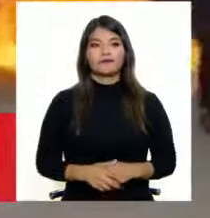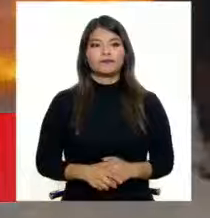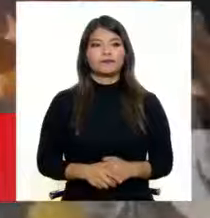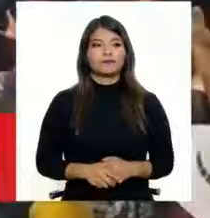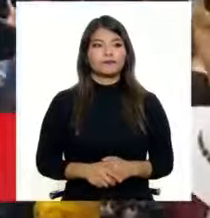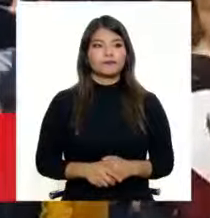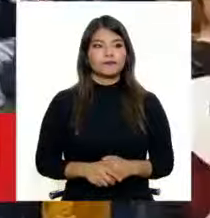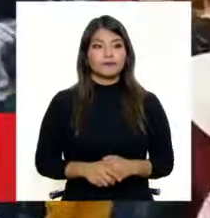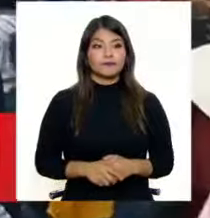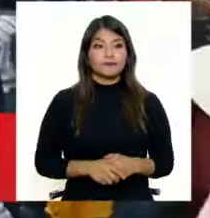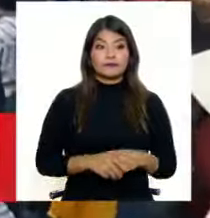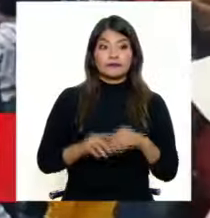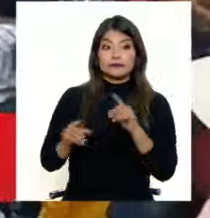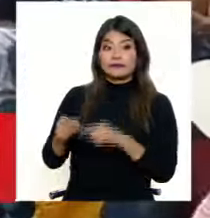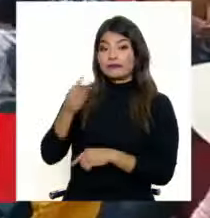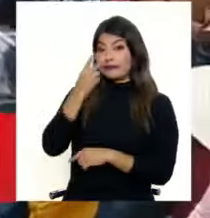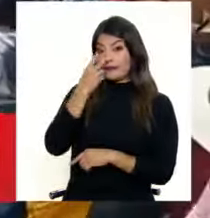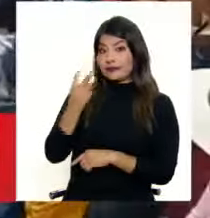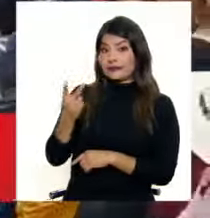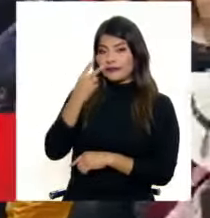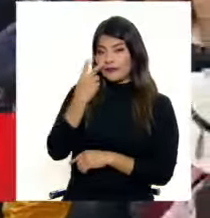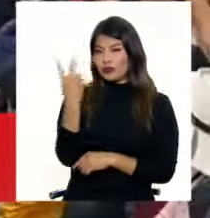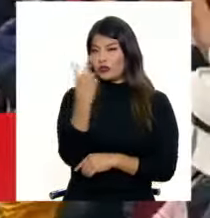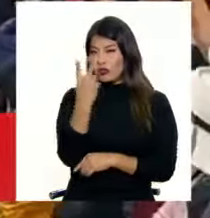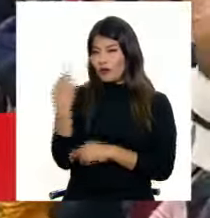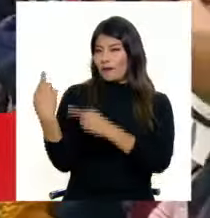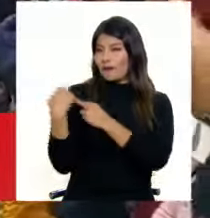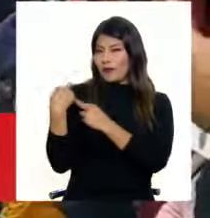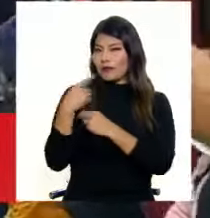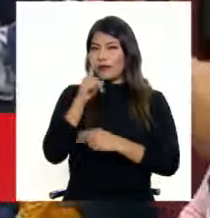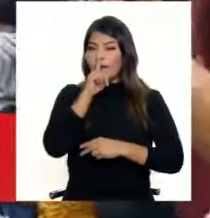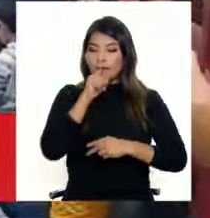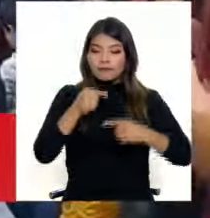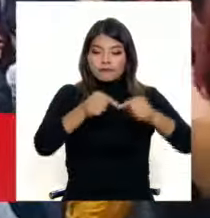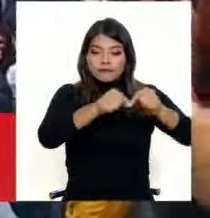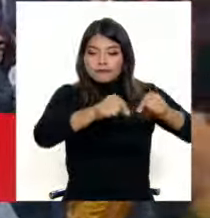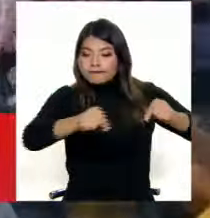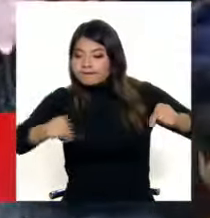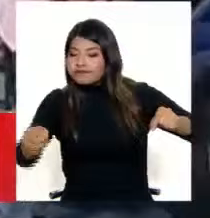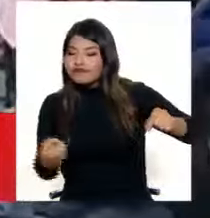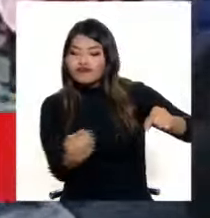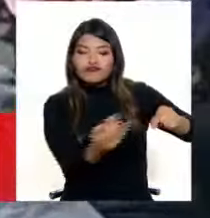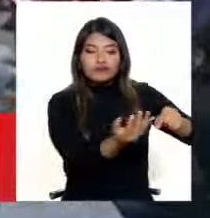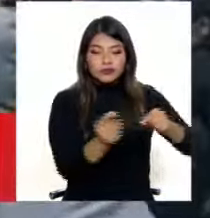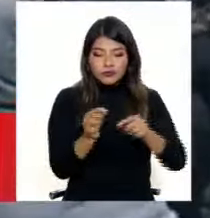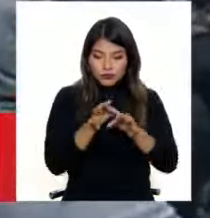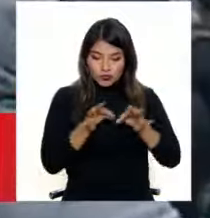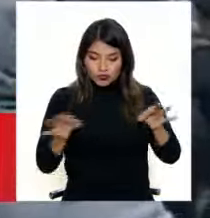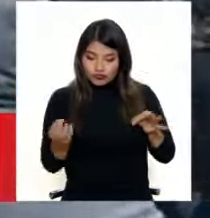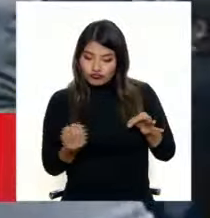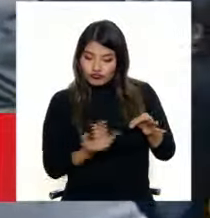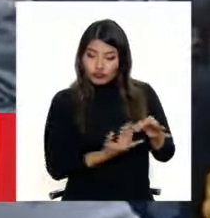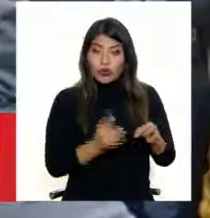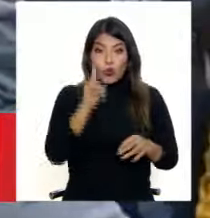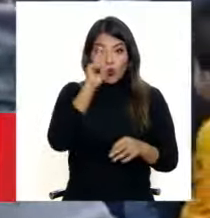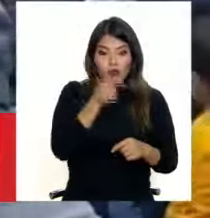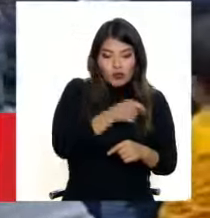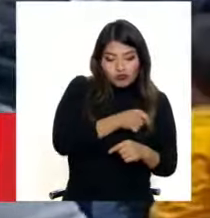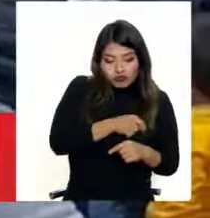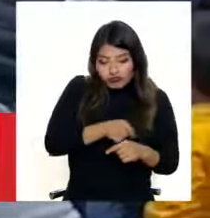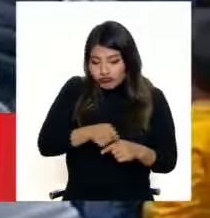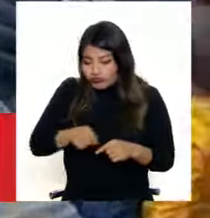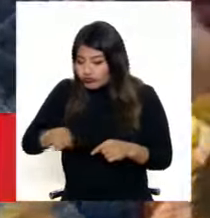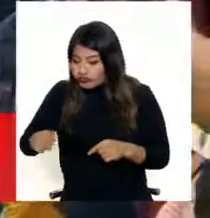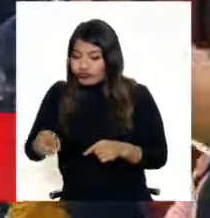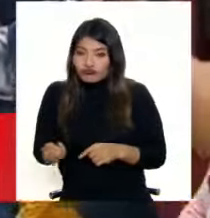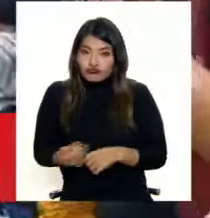cajamarca en las imágenes Se observa dos personas delante de los escolares uno se encarga de echar combustible sobre la